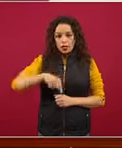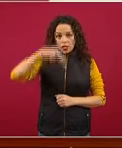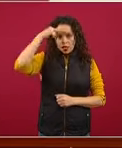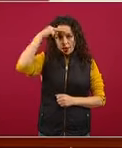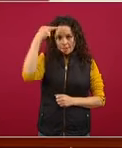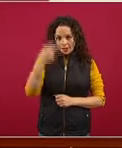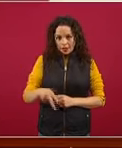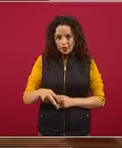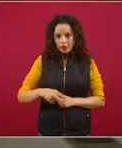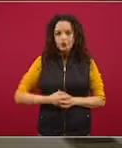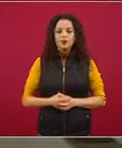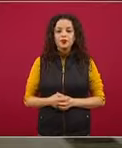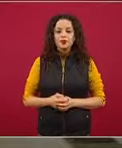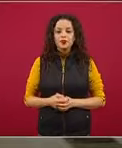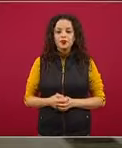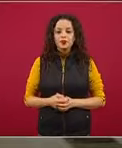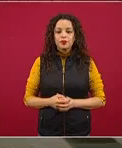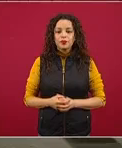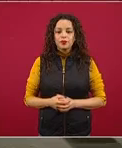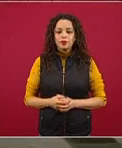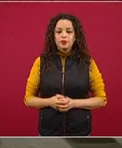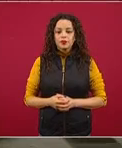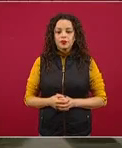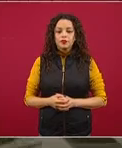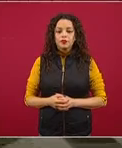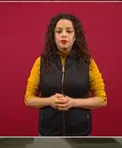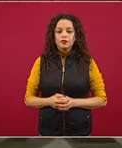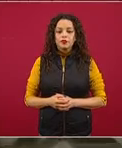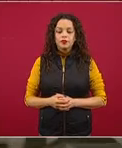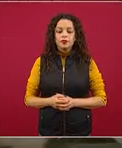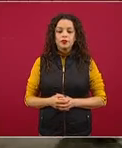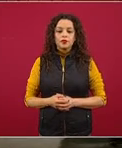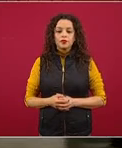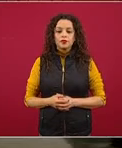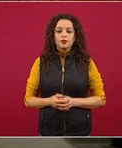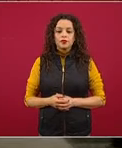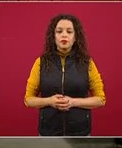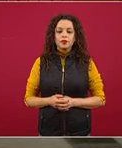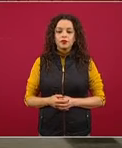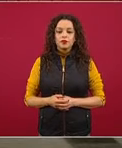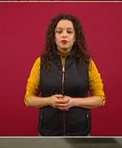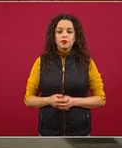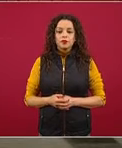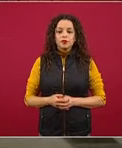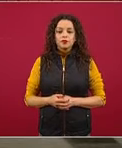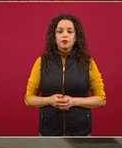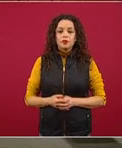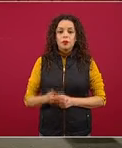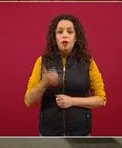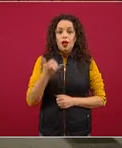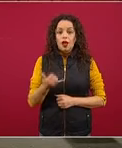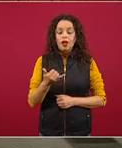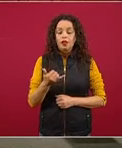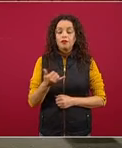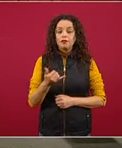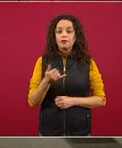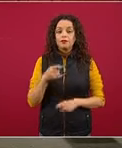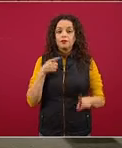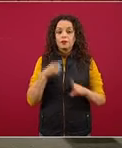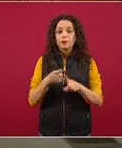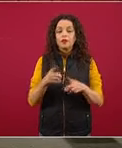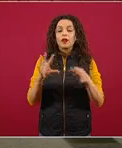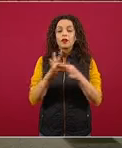país y la actualización de la vacunación contra influenza